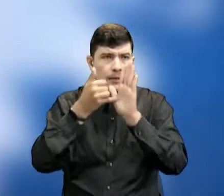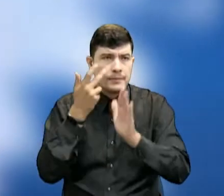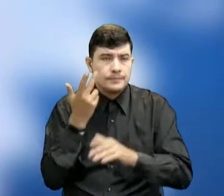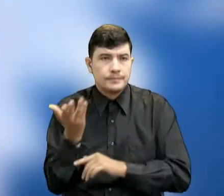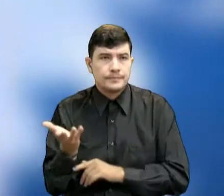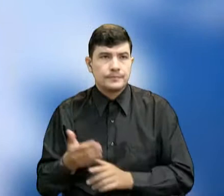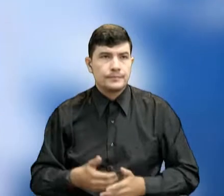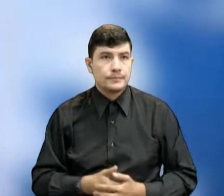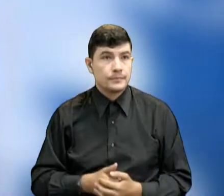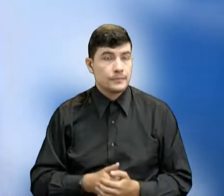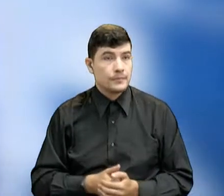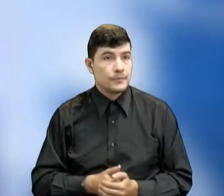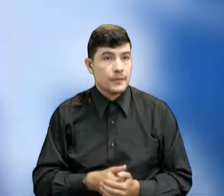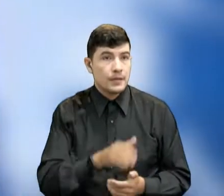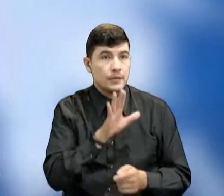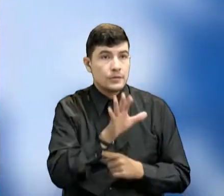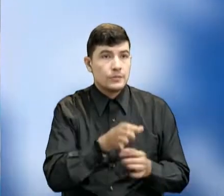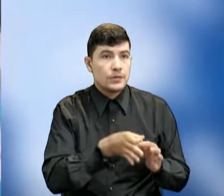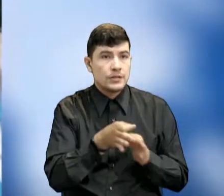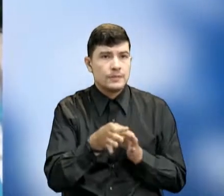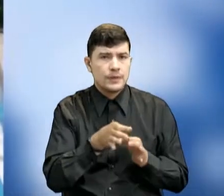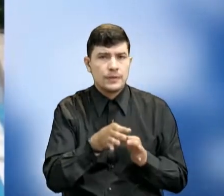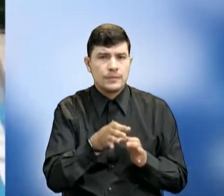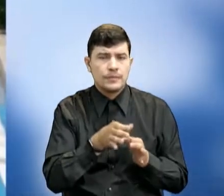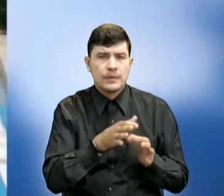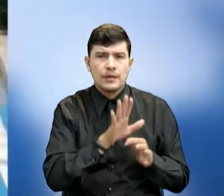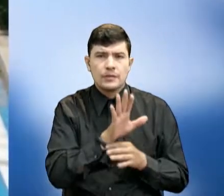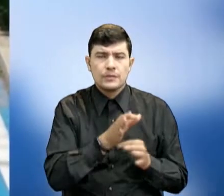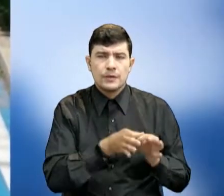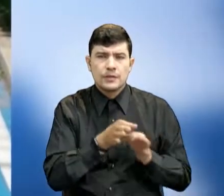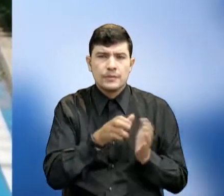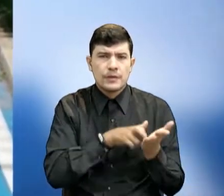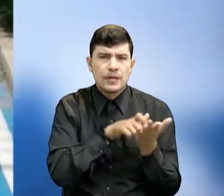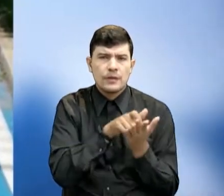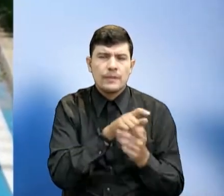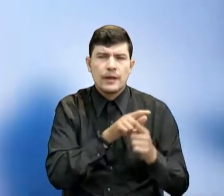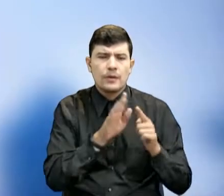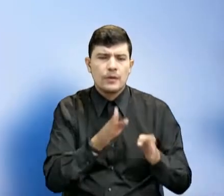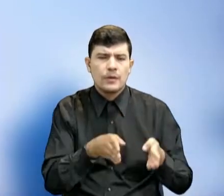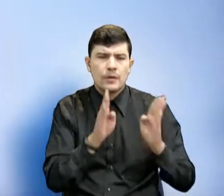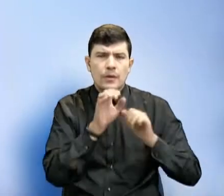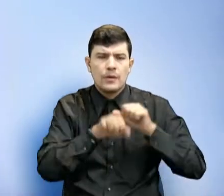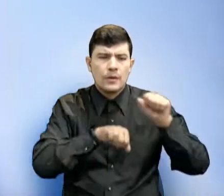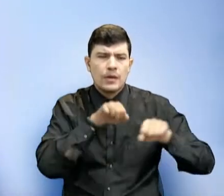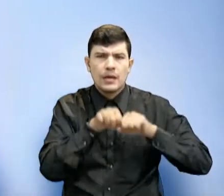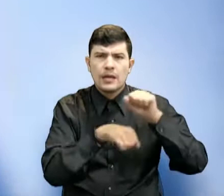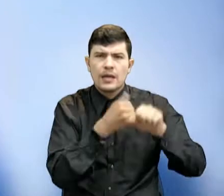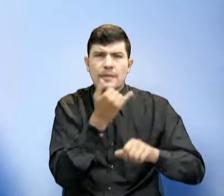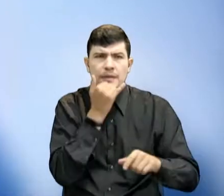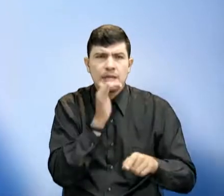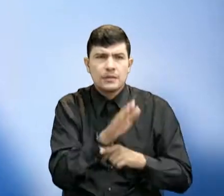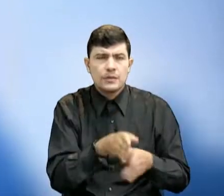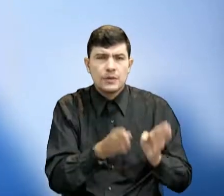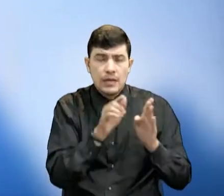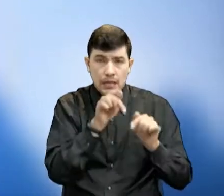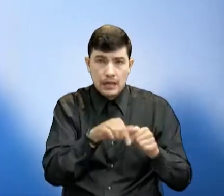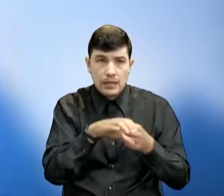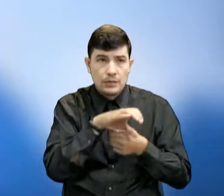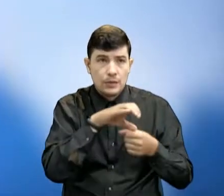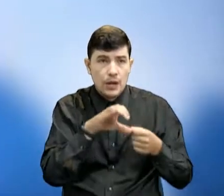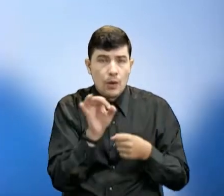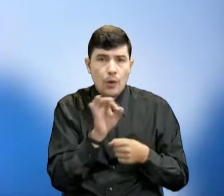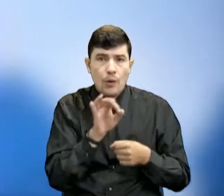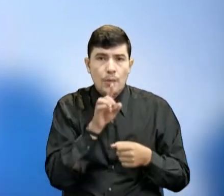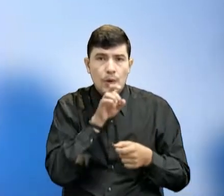cicloruta la pregunta que se realizan los ciudadanos es qué pasará con estas ciclorrutas en la ciudad no sólo en bucaramanga sino también